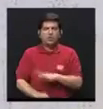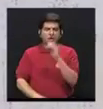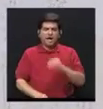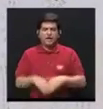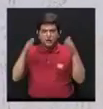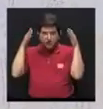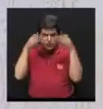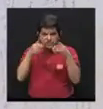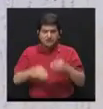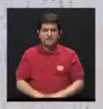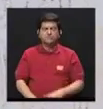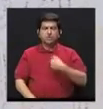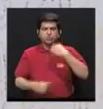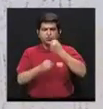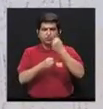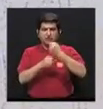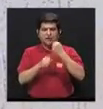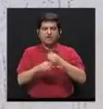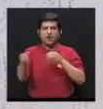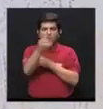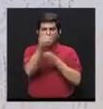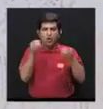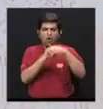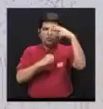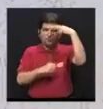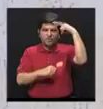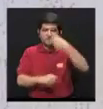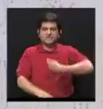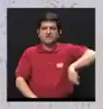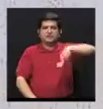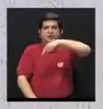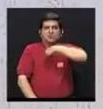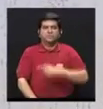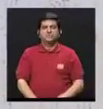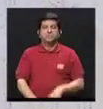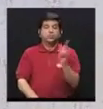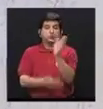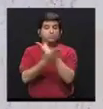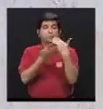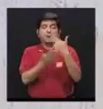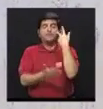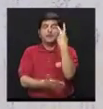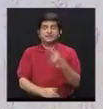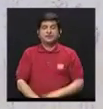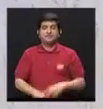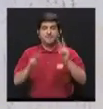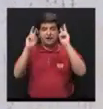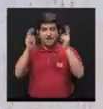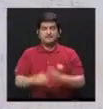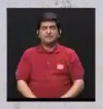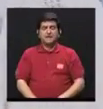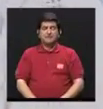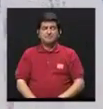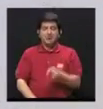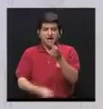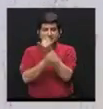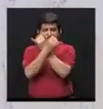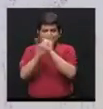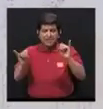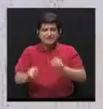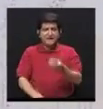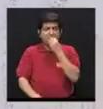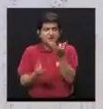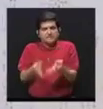en México. Nosotros, digamos, por un lado vemos que el tema de la soberanía alimentaria es fundamental, porque el tema de